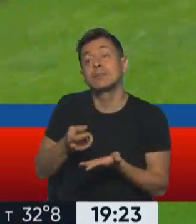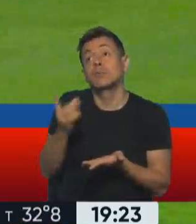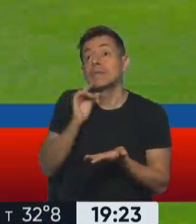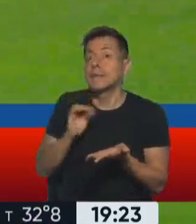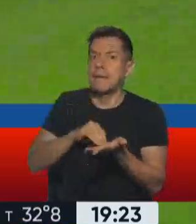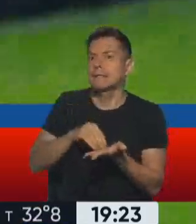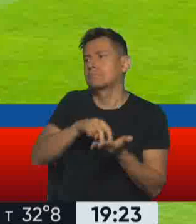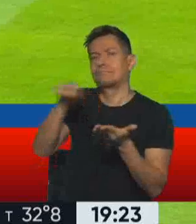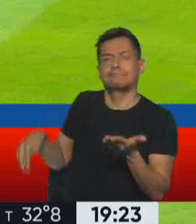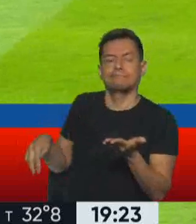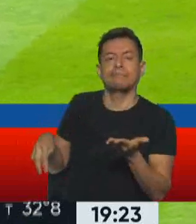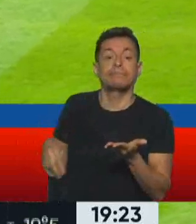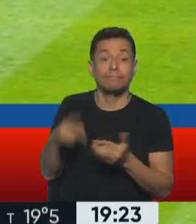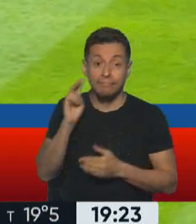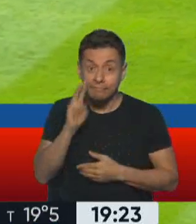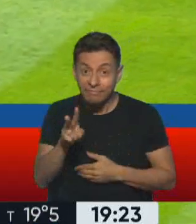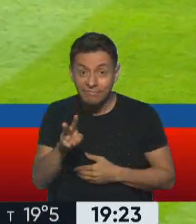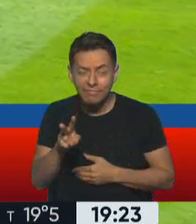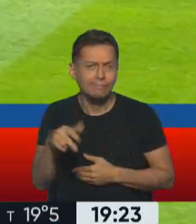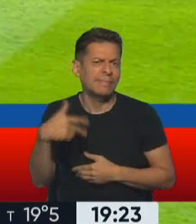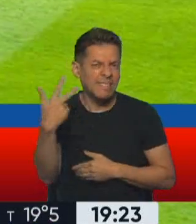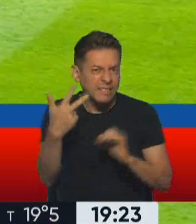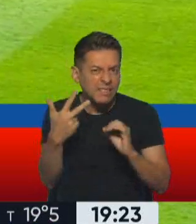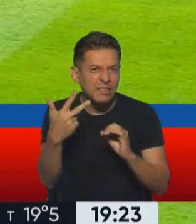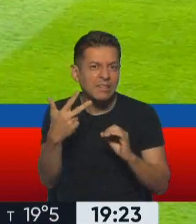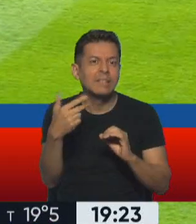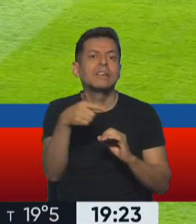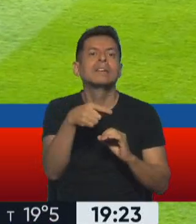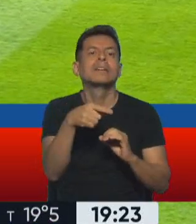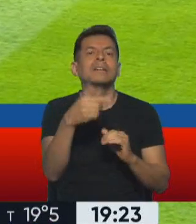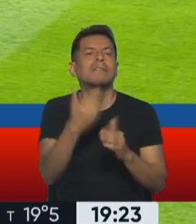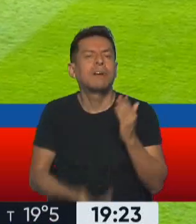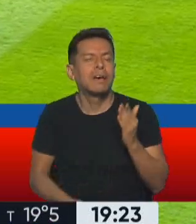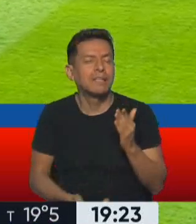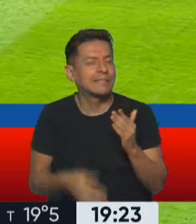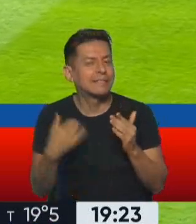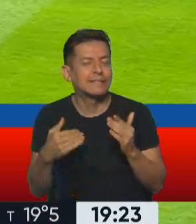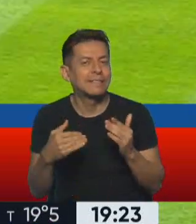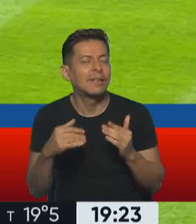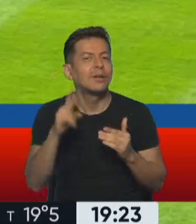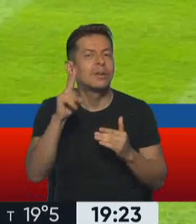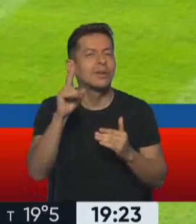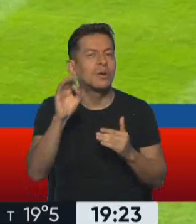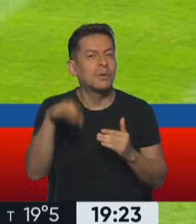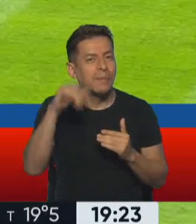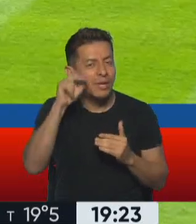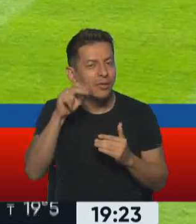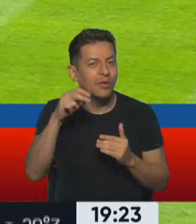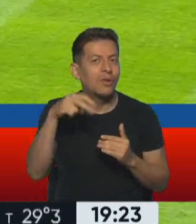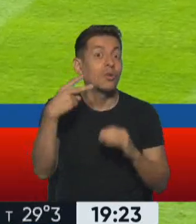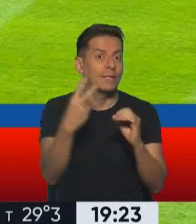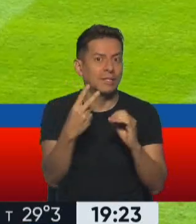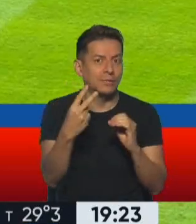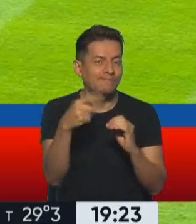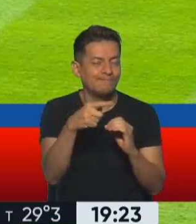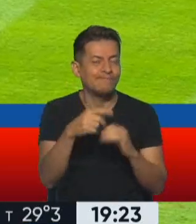el 3 a 0 viste eso lo que fue tremendo el gol después saca un error garrafal de hill romero se transformó en el 2 a 0 el primero